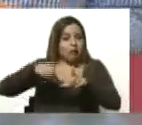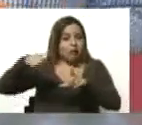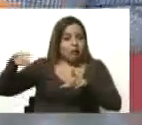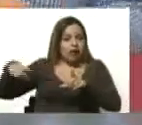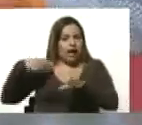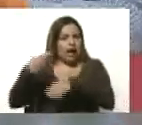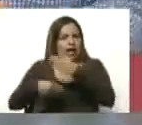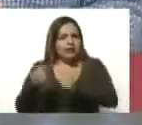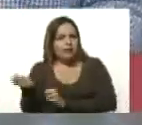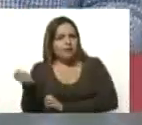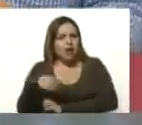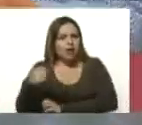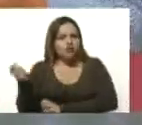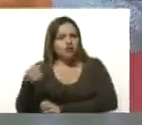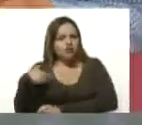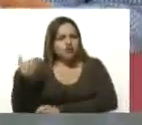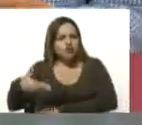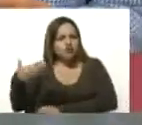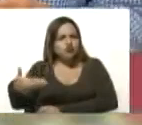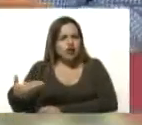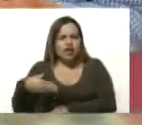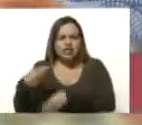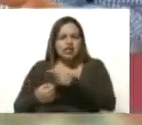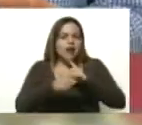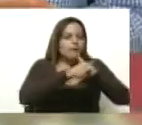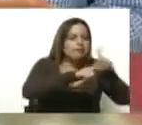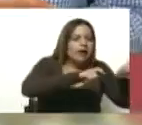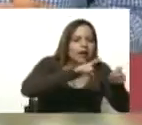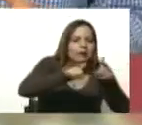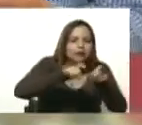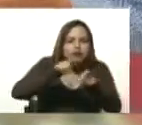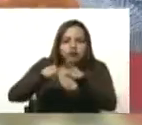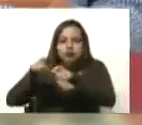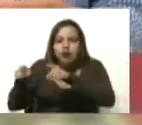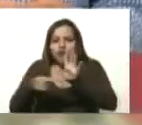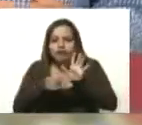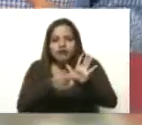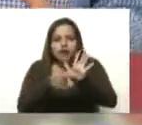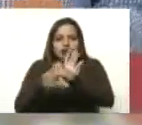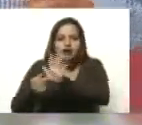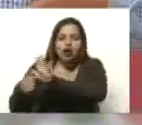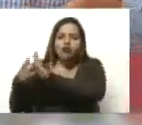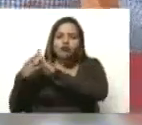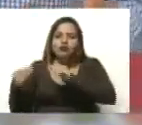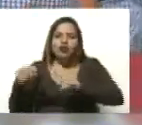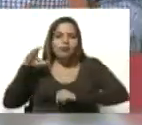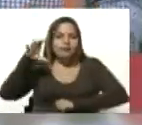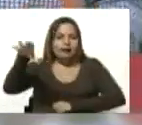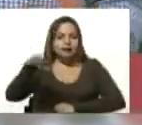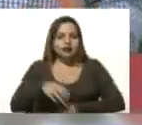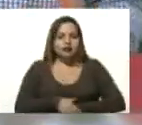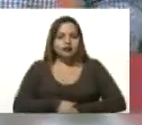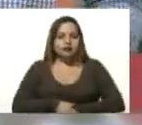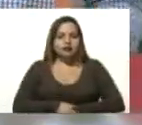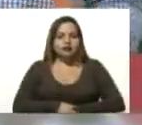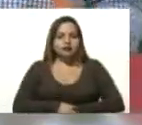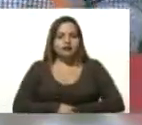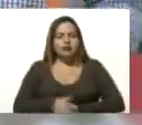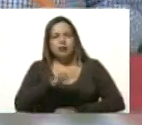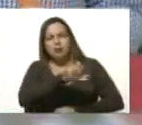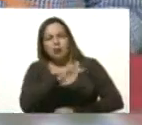mensual y que se basa en una encuesta por muestreo en todo el país.